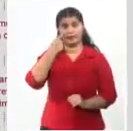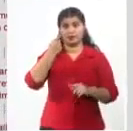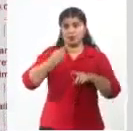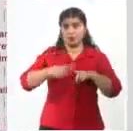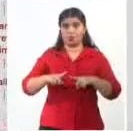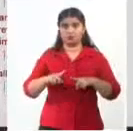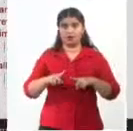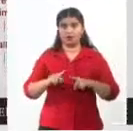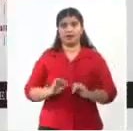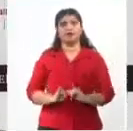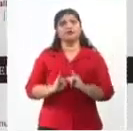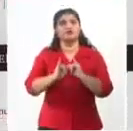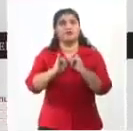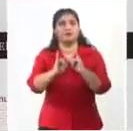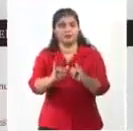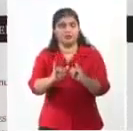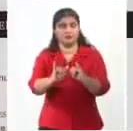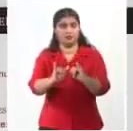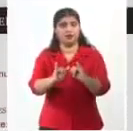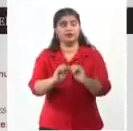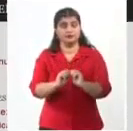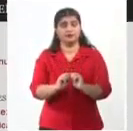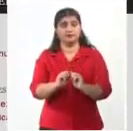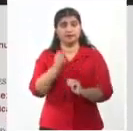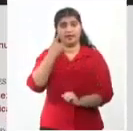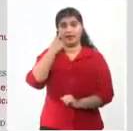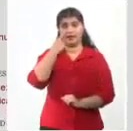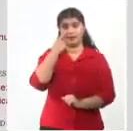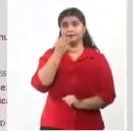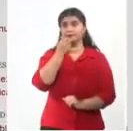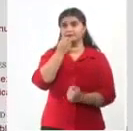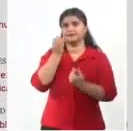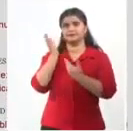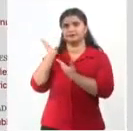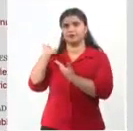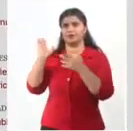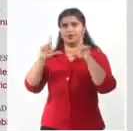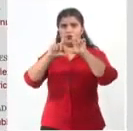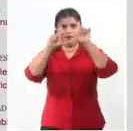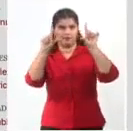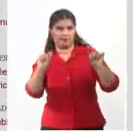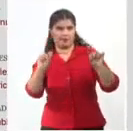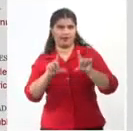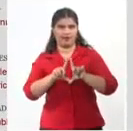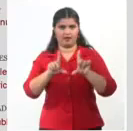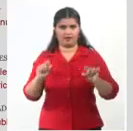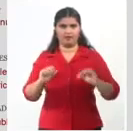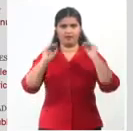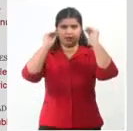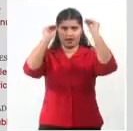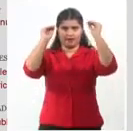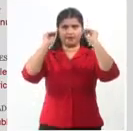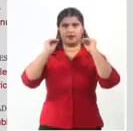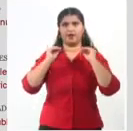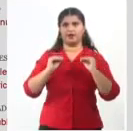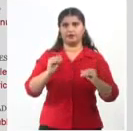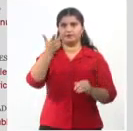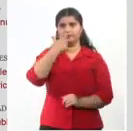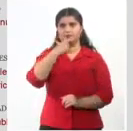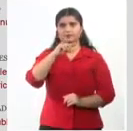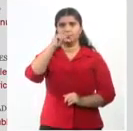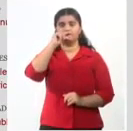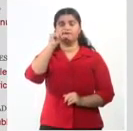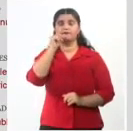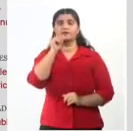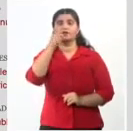Ingeniería Genética y Biotecnología. Bueno, pues allí usted puede ver las 2 estructuras, desarrollado en este caso Abdala por el Centro de